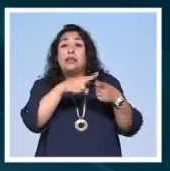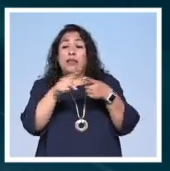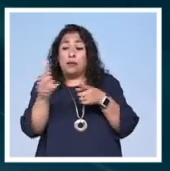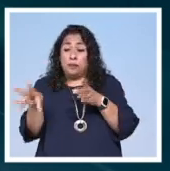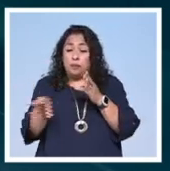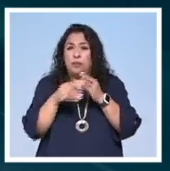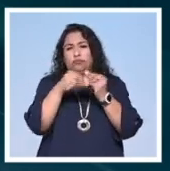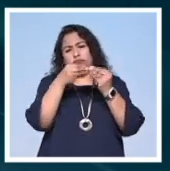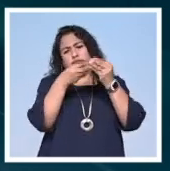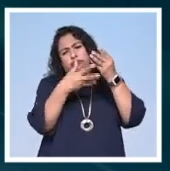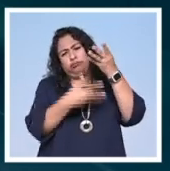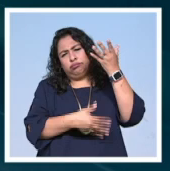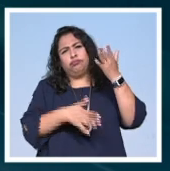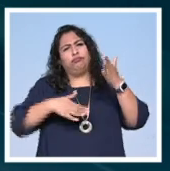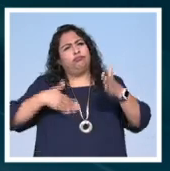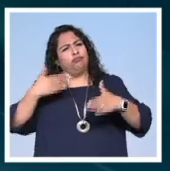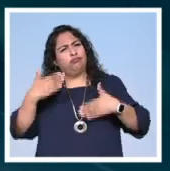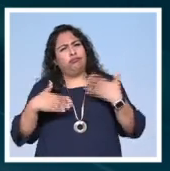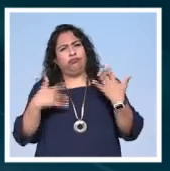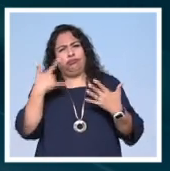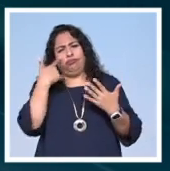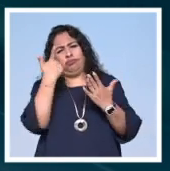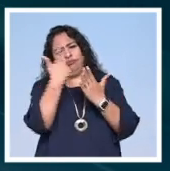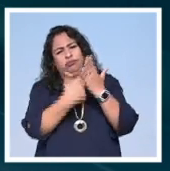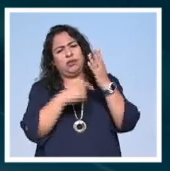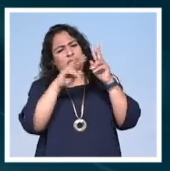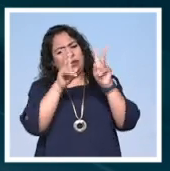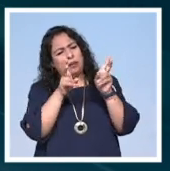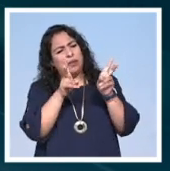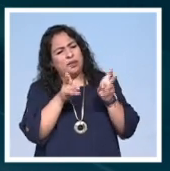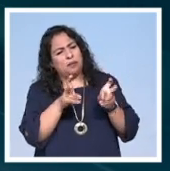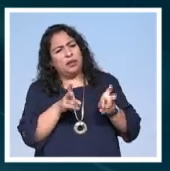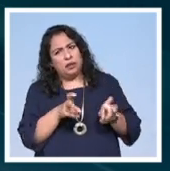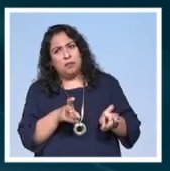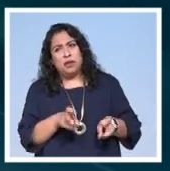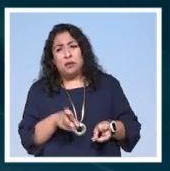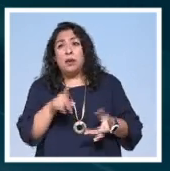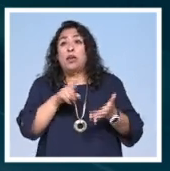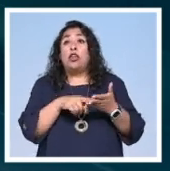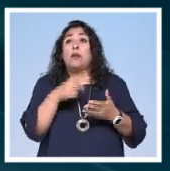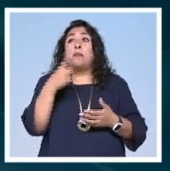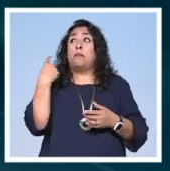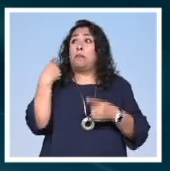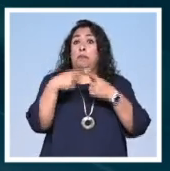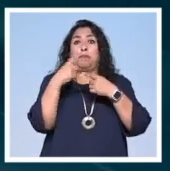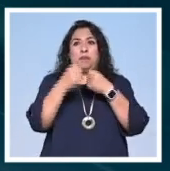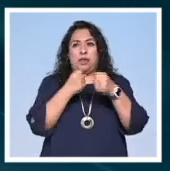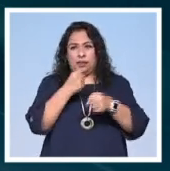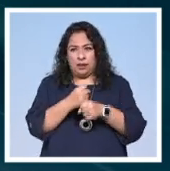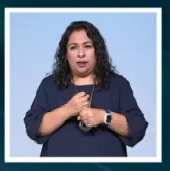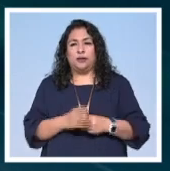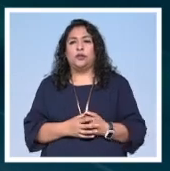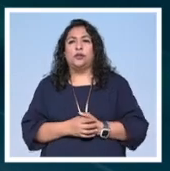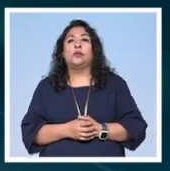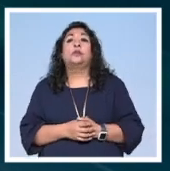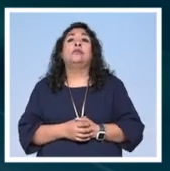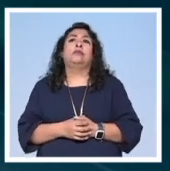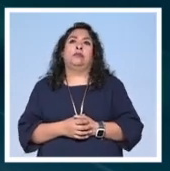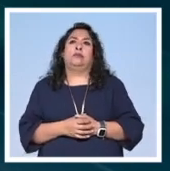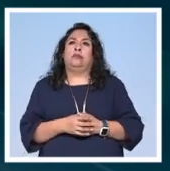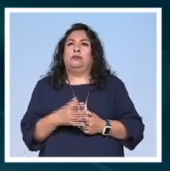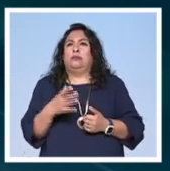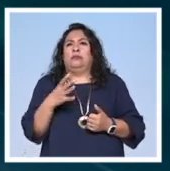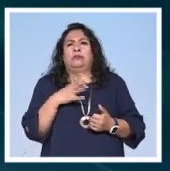suman a una larga divertida y extravagante lista de temáticas abordadas en estas dos décadas son muy